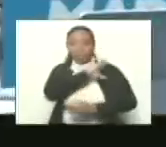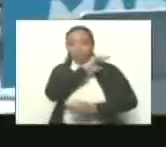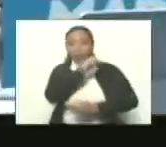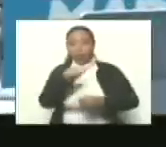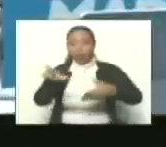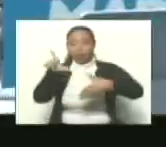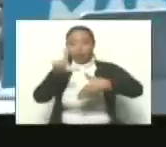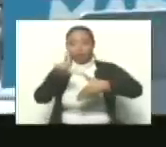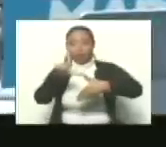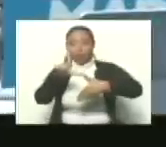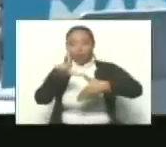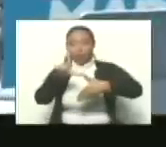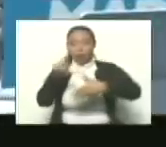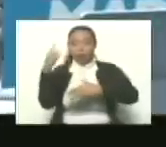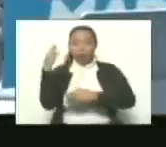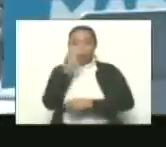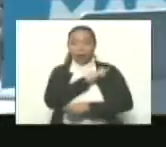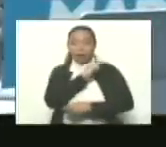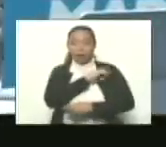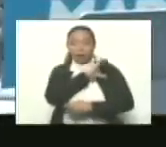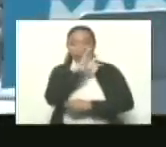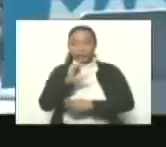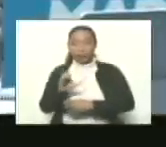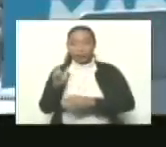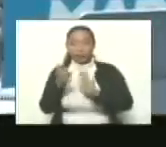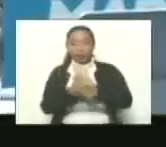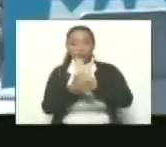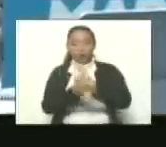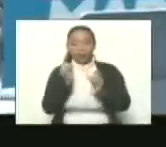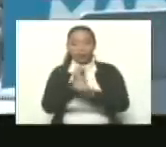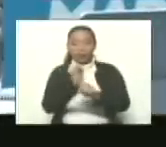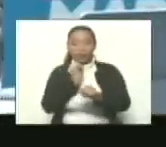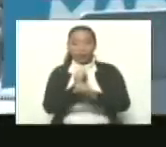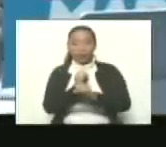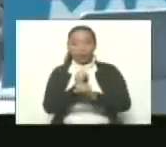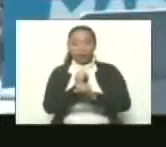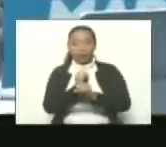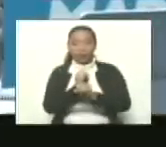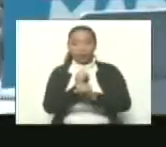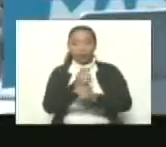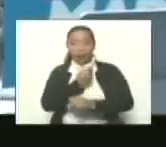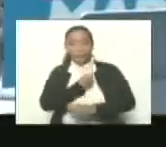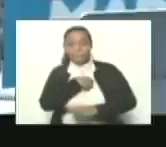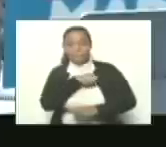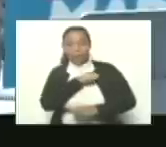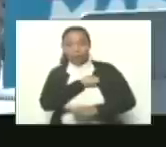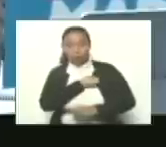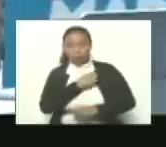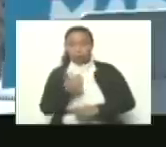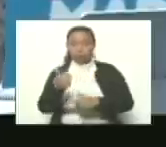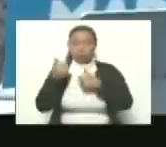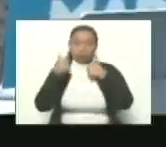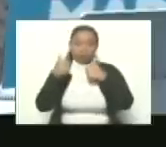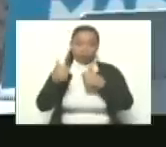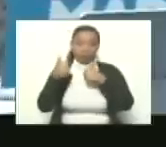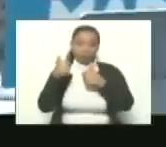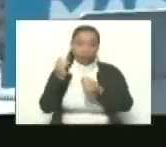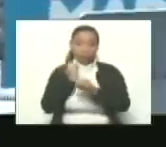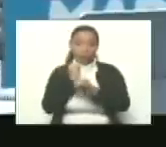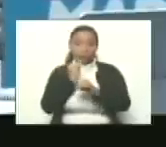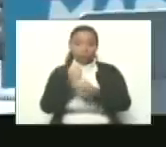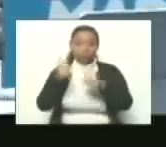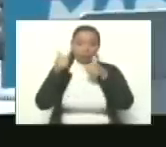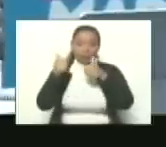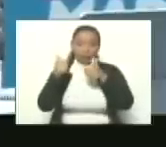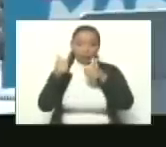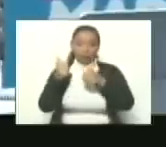Latina y el Caribe, de la página web, de las redes en español. Muy buena la página web, muy buena las redes